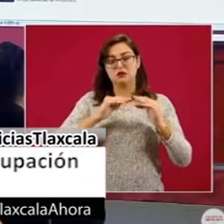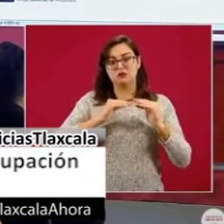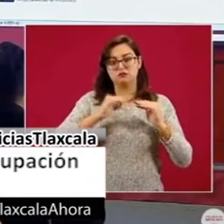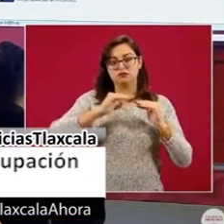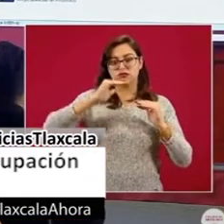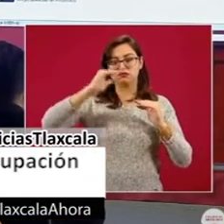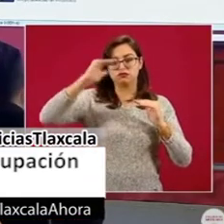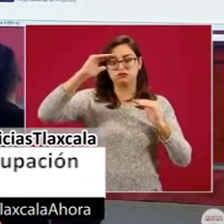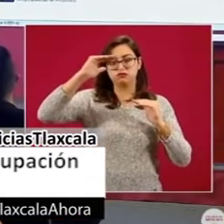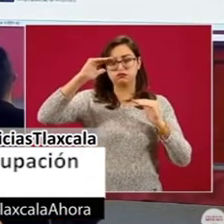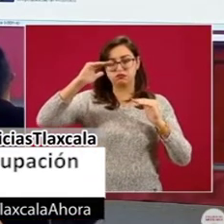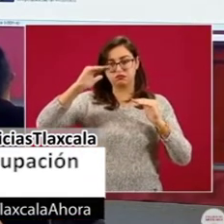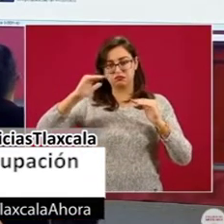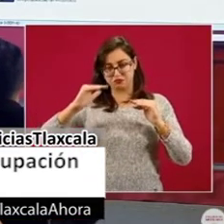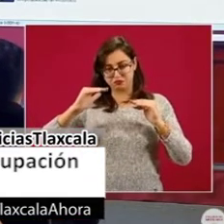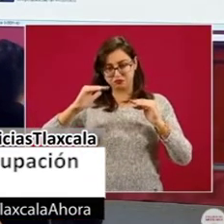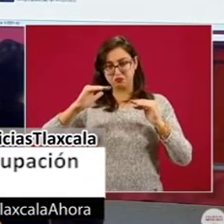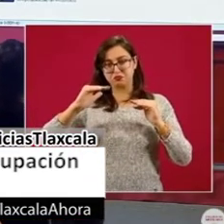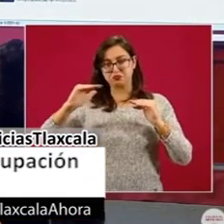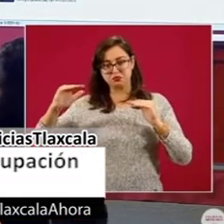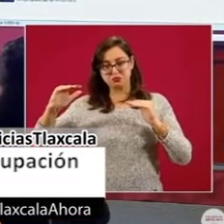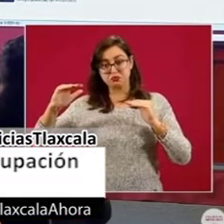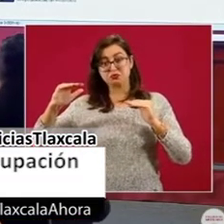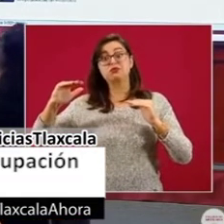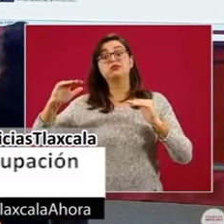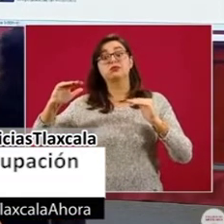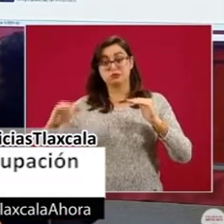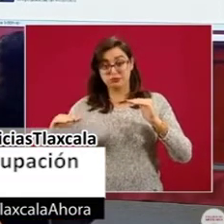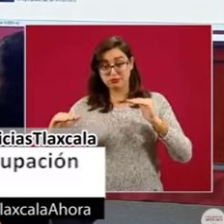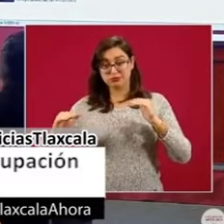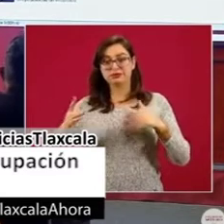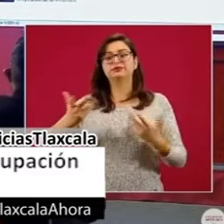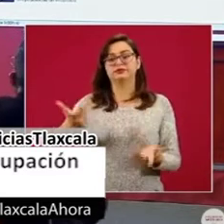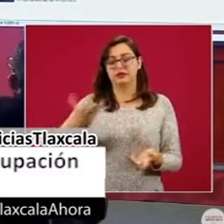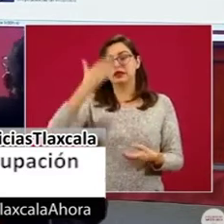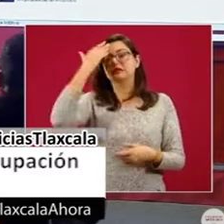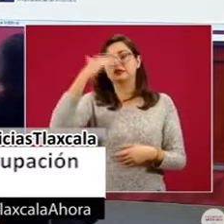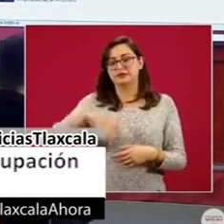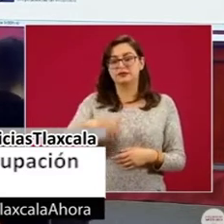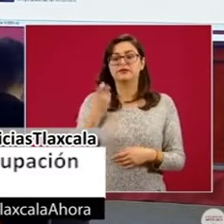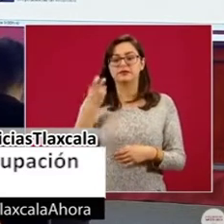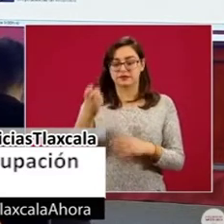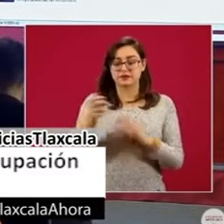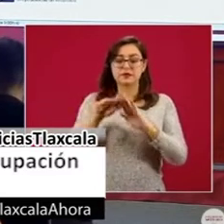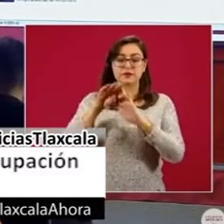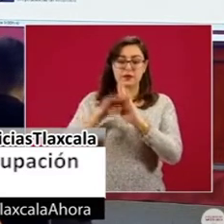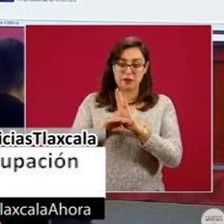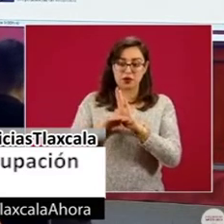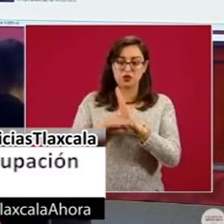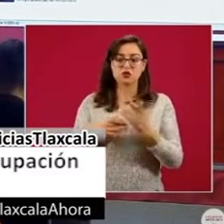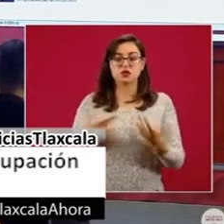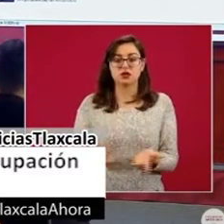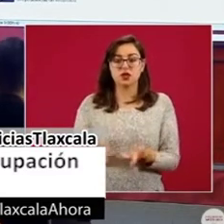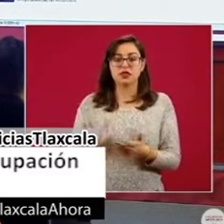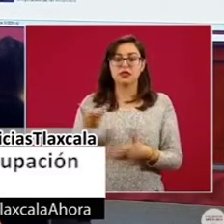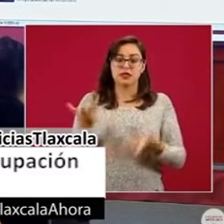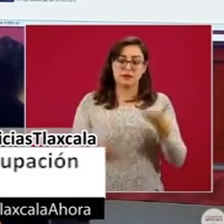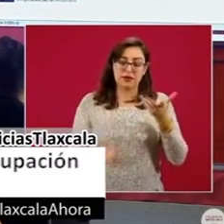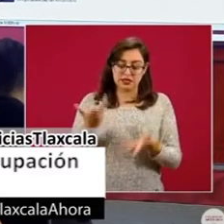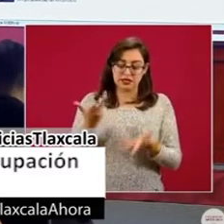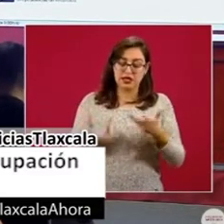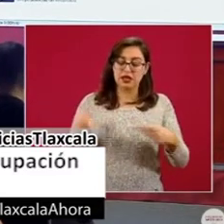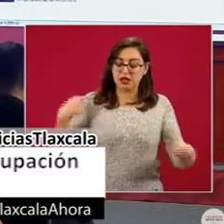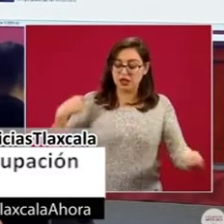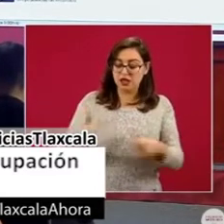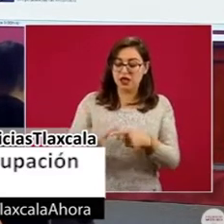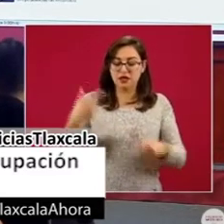la información que presentaron las farmacéuticas AstraZeneca y la Universidad de Oxford en relación con la efectividad de su vacuna, el funcionario aseguró